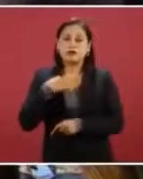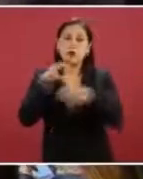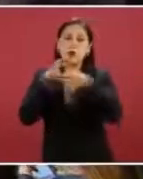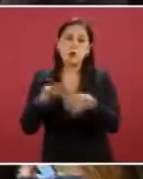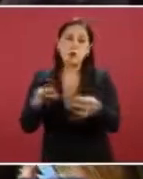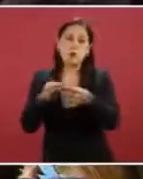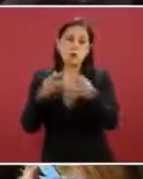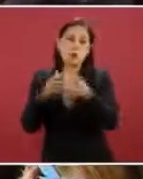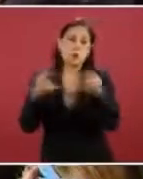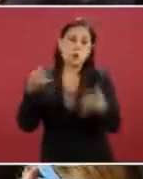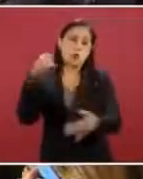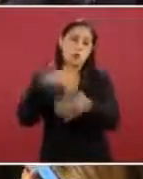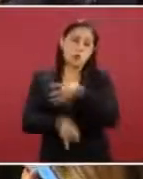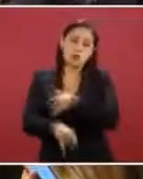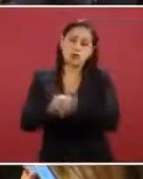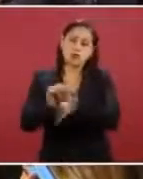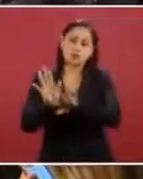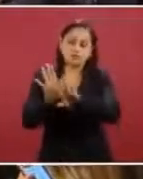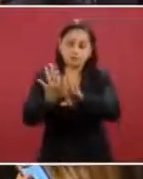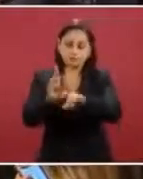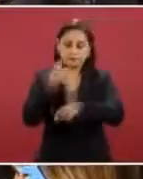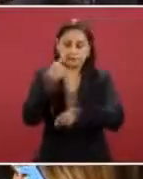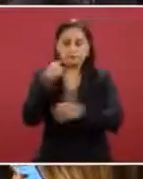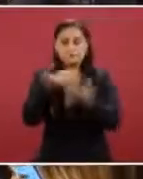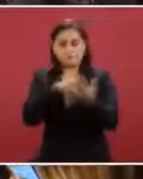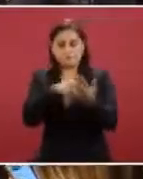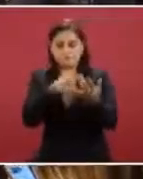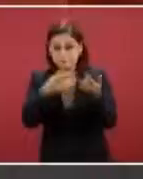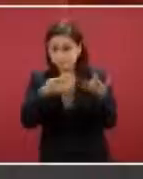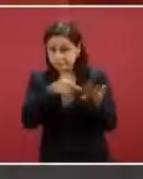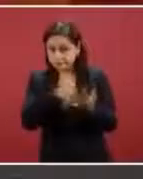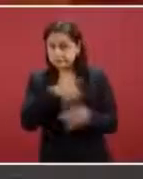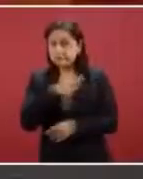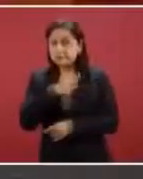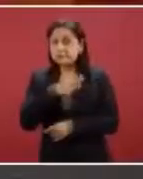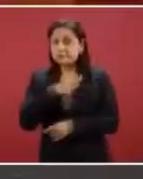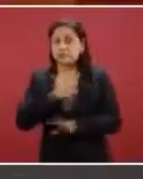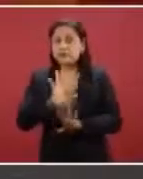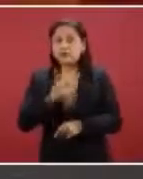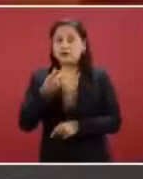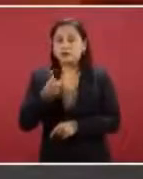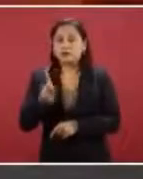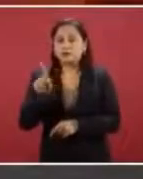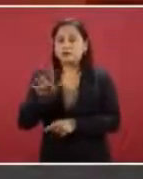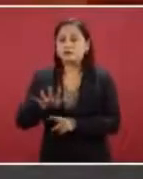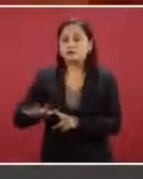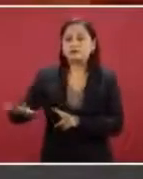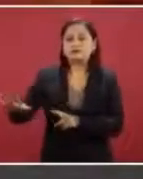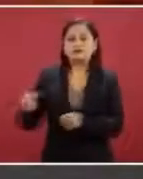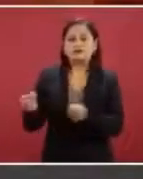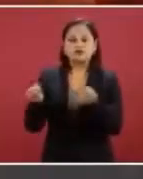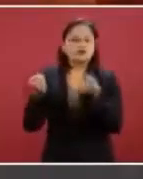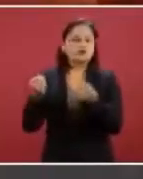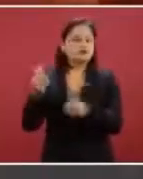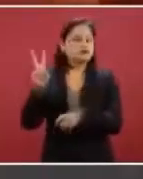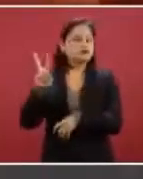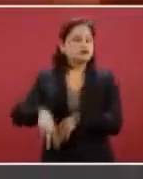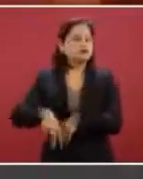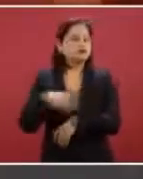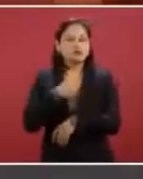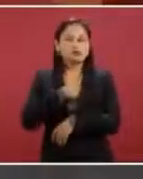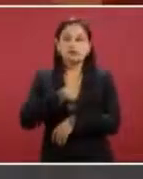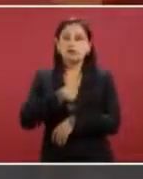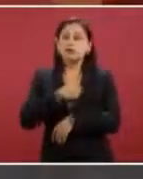en el tema, pero fue fuerte, muy fuerte. Y al final